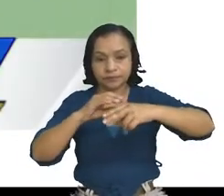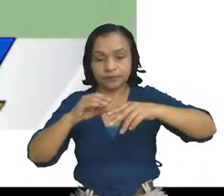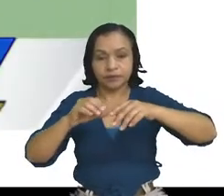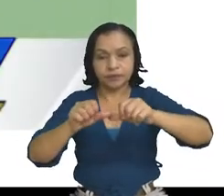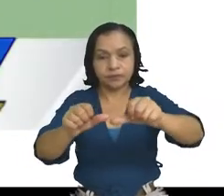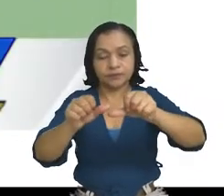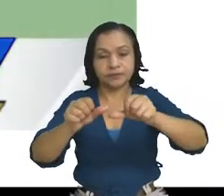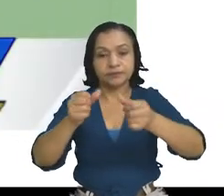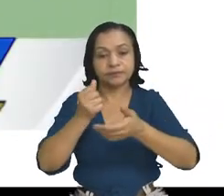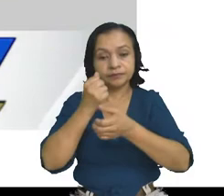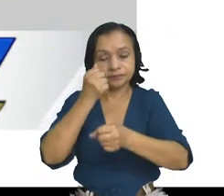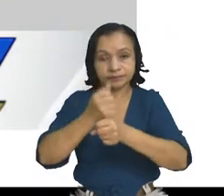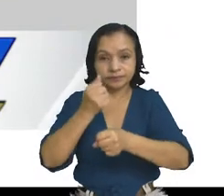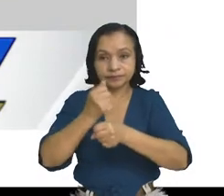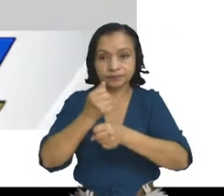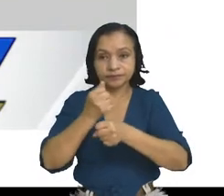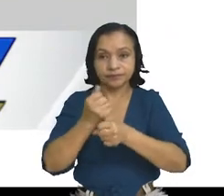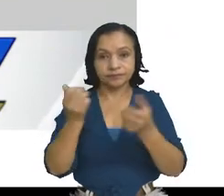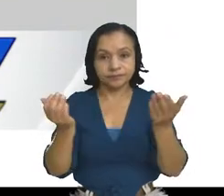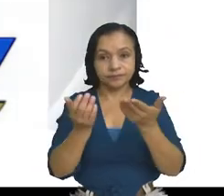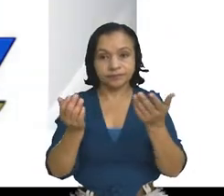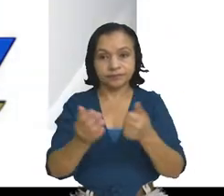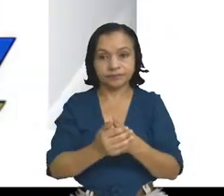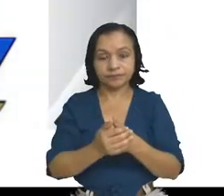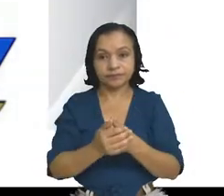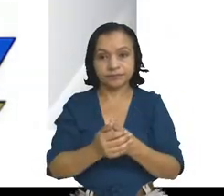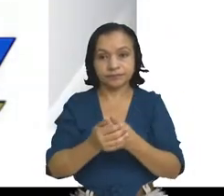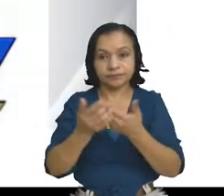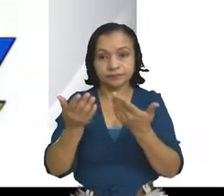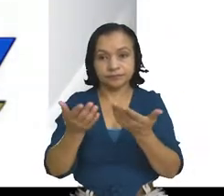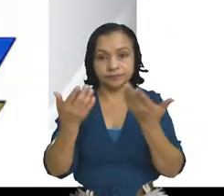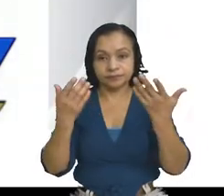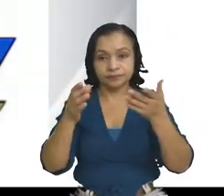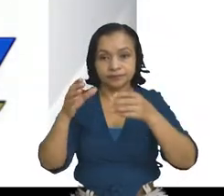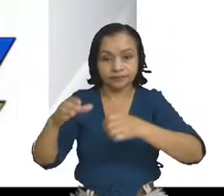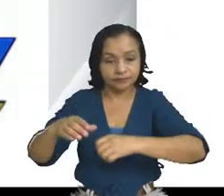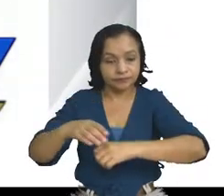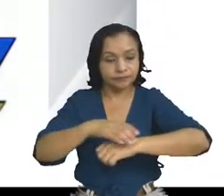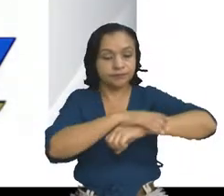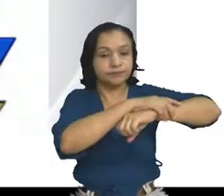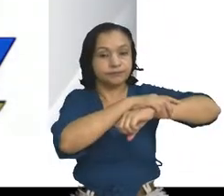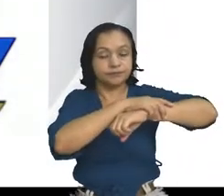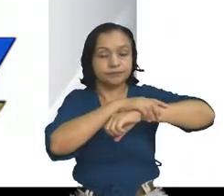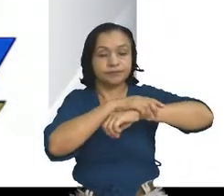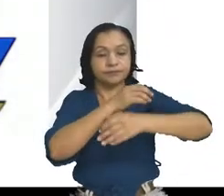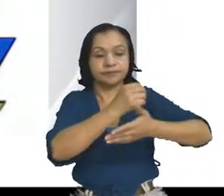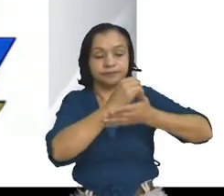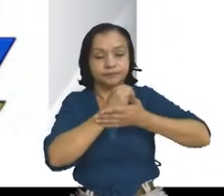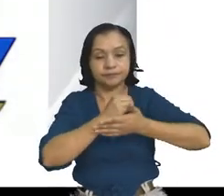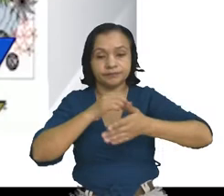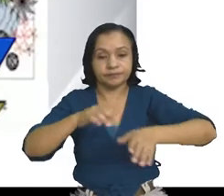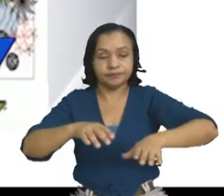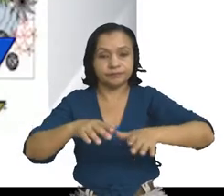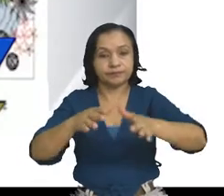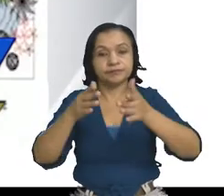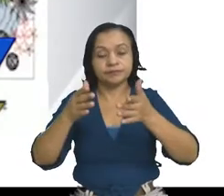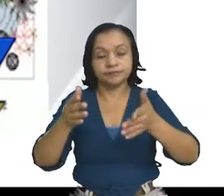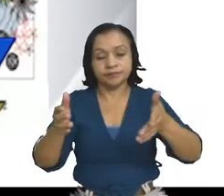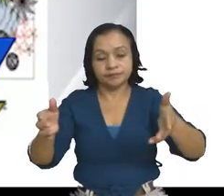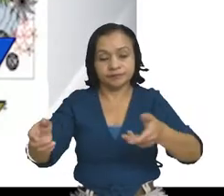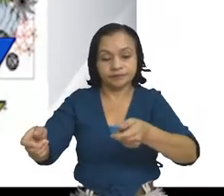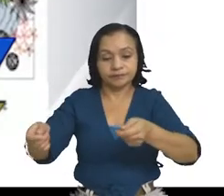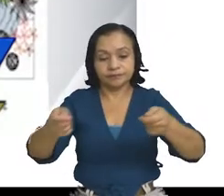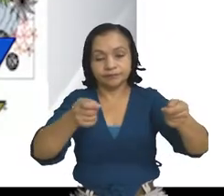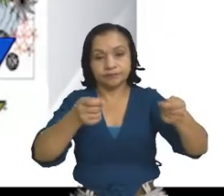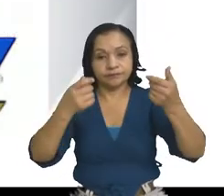su funcionalidad, porque la órtesis es eso, ¿no? Un dispositivo que no está reemplazando, pero que ayuda a través de elementos externos para